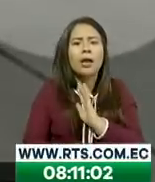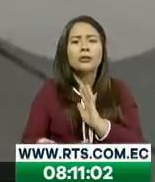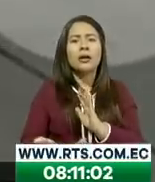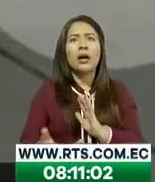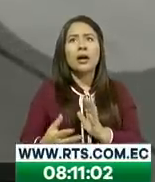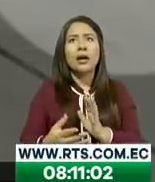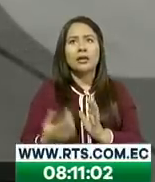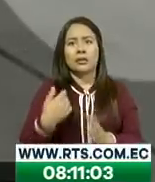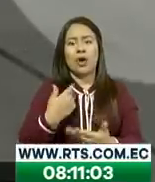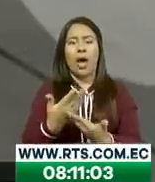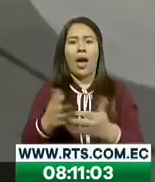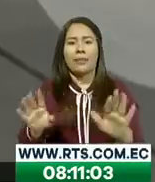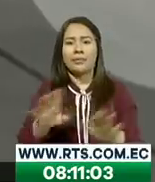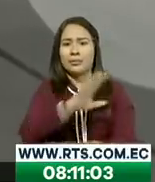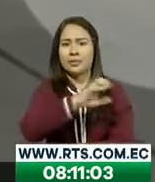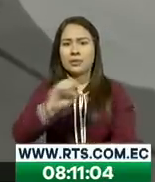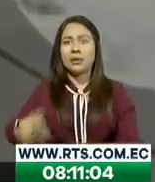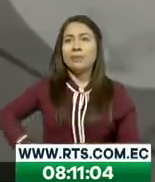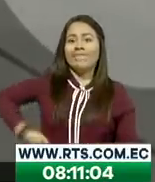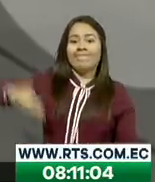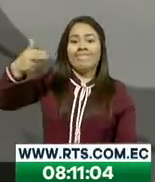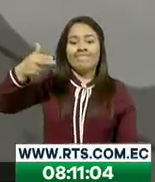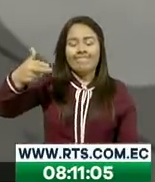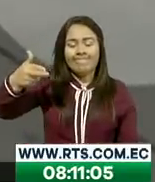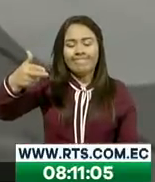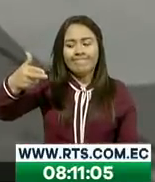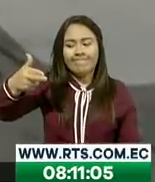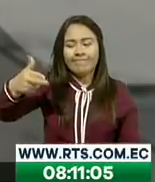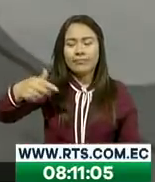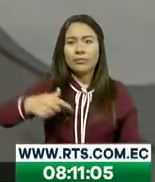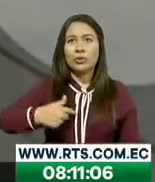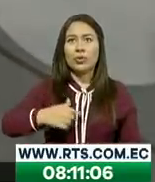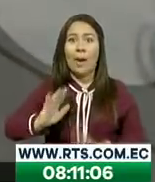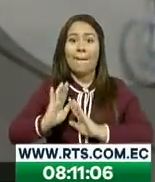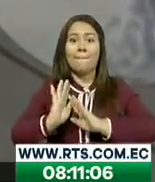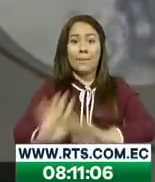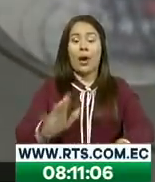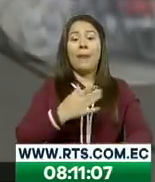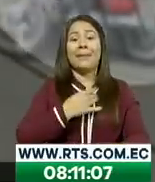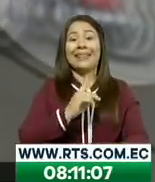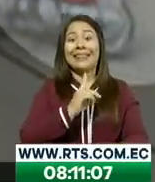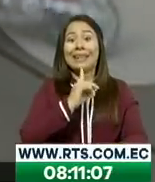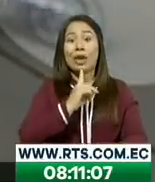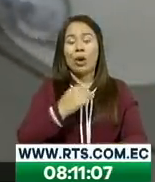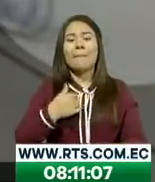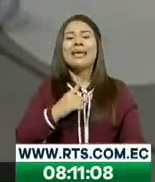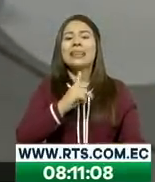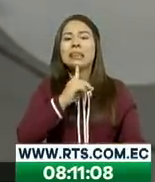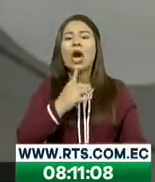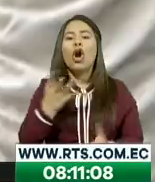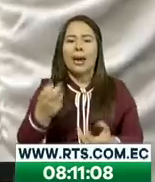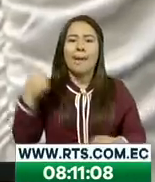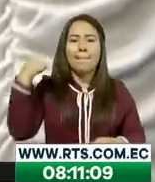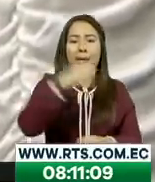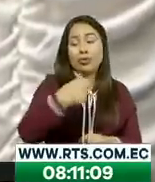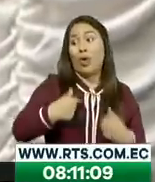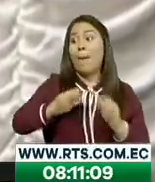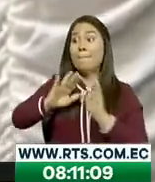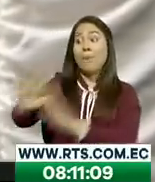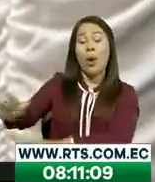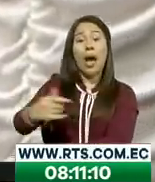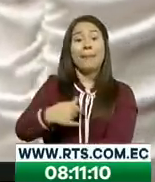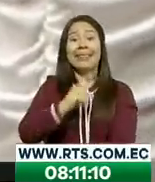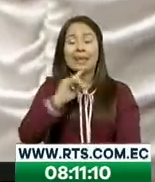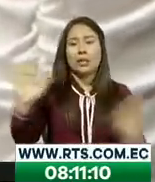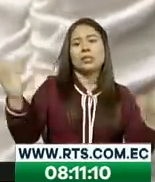vas a hacer? Y él trató de sacar como que el arma que tenía, y lo que yo hice fue empujar a mi tío hacia adentro porque él quería salir a pelearle, entonces lo que yo hice fue empujarlo hacia